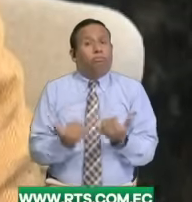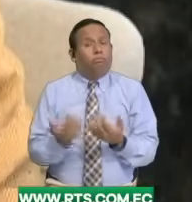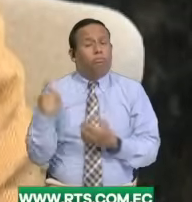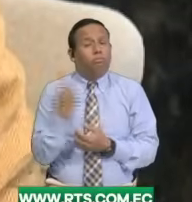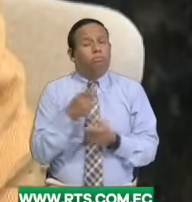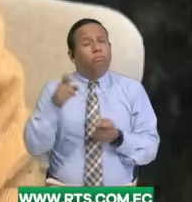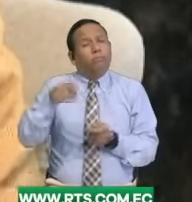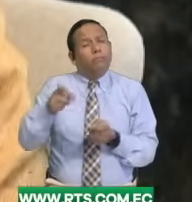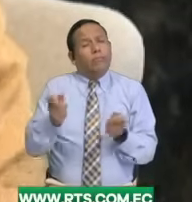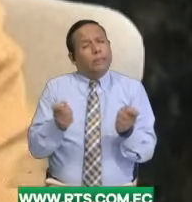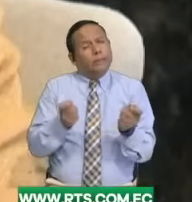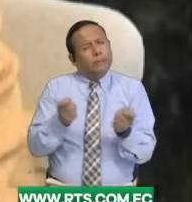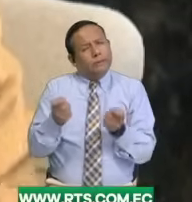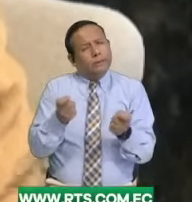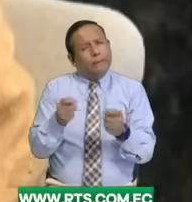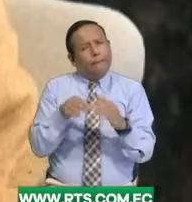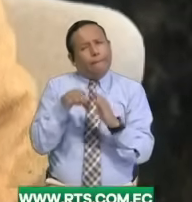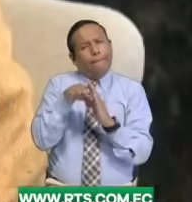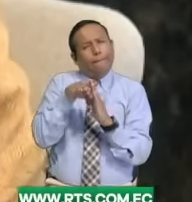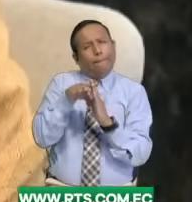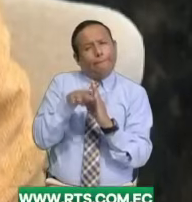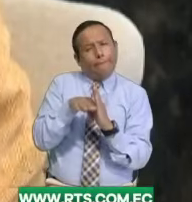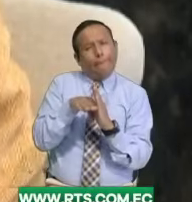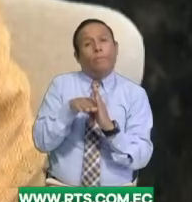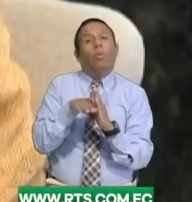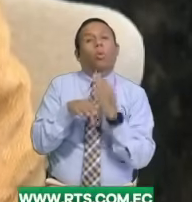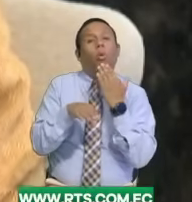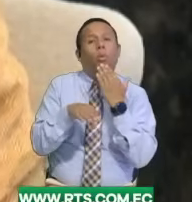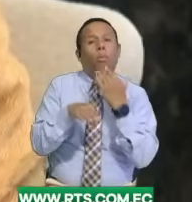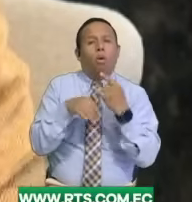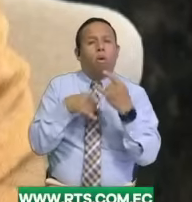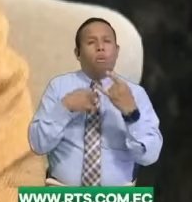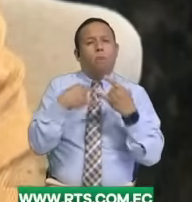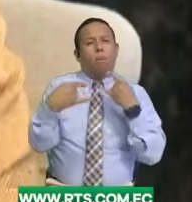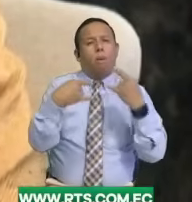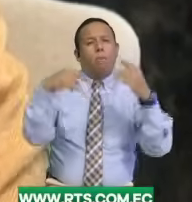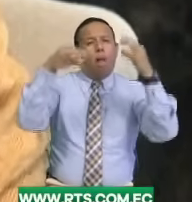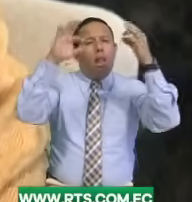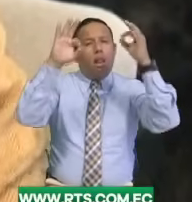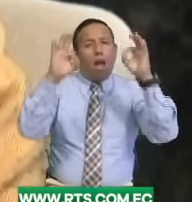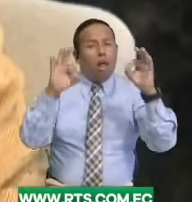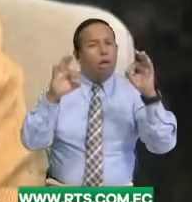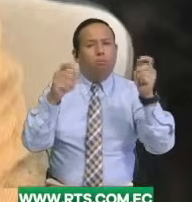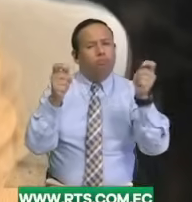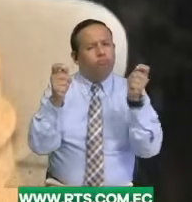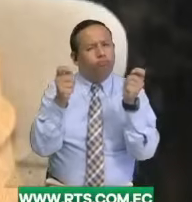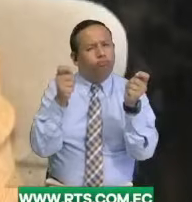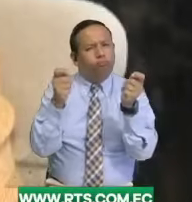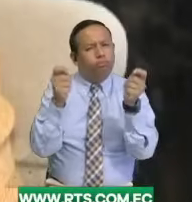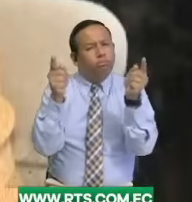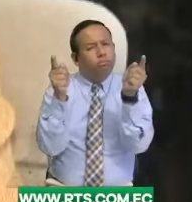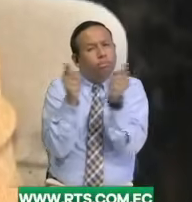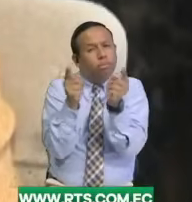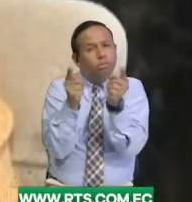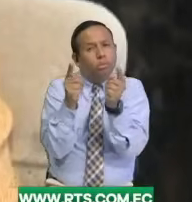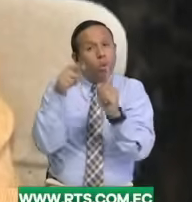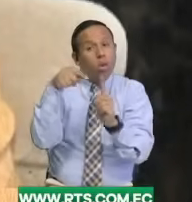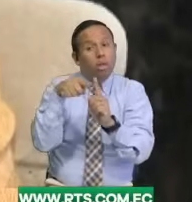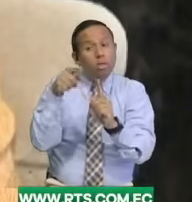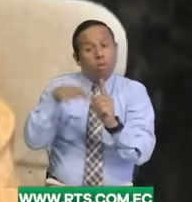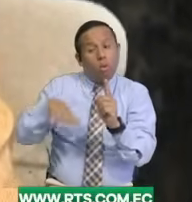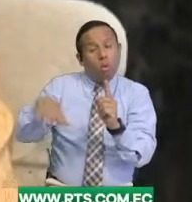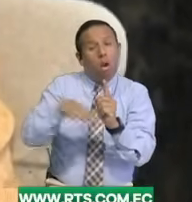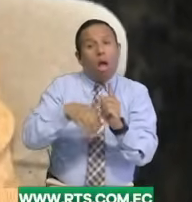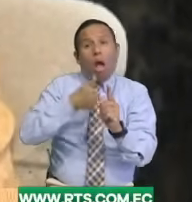mínimos a través de bajar menos generación hasta que se recuperen estos embalses. Es decir, se deben mantener cotas